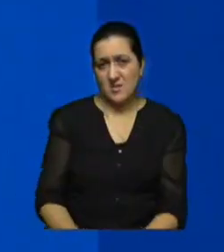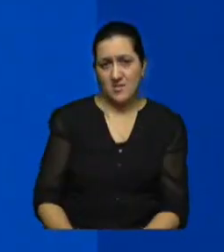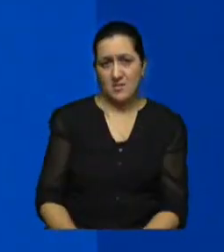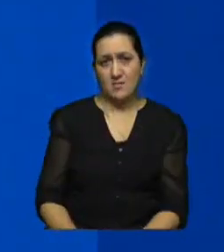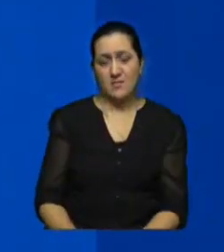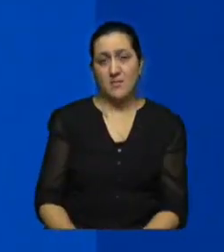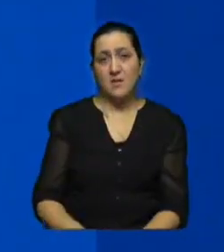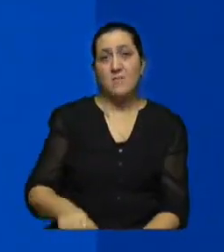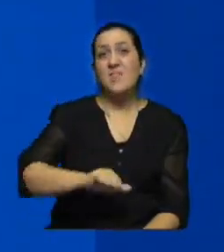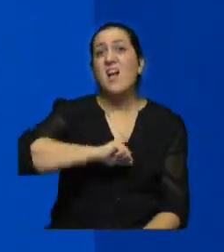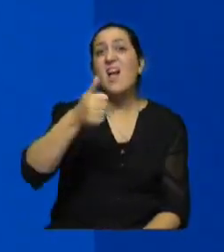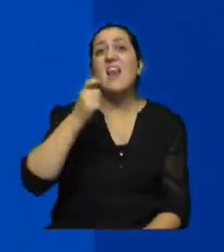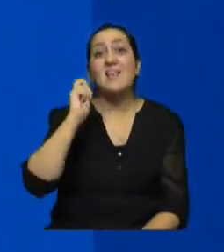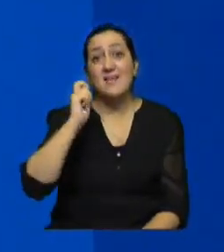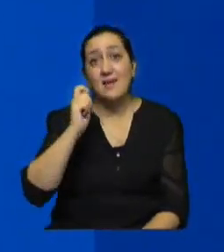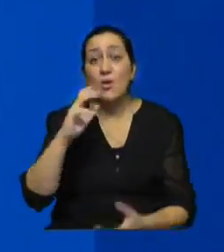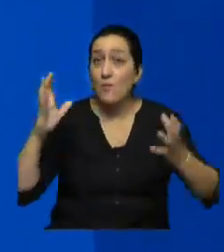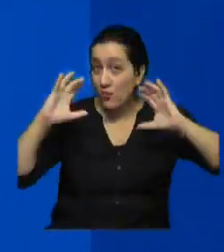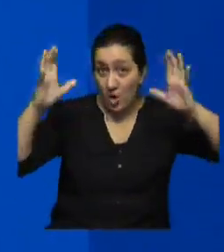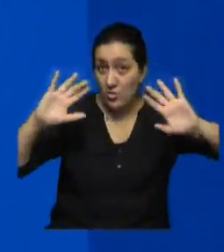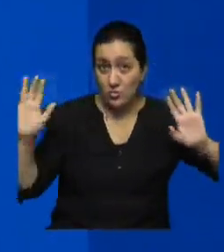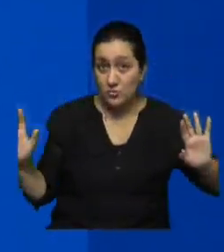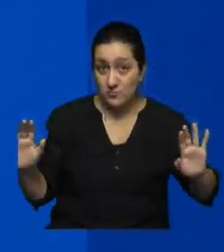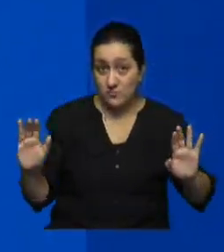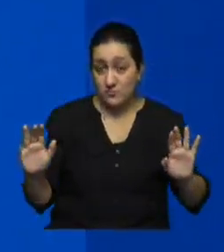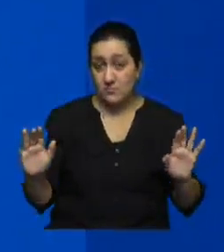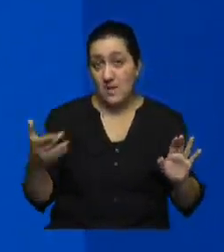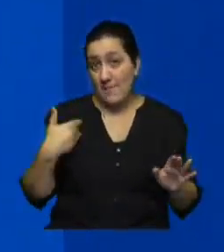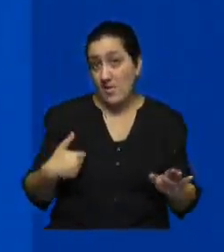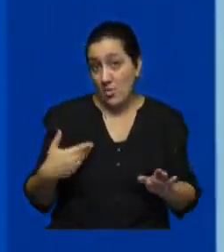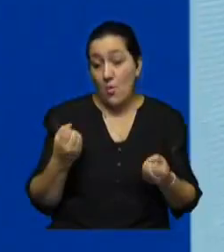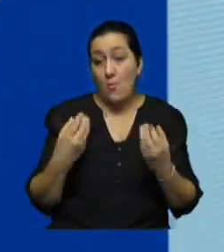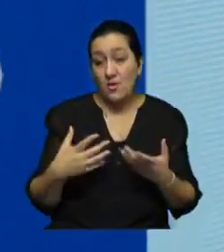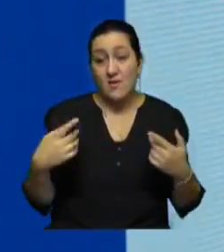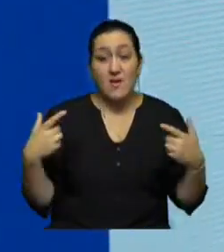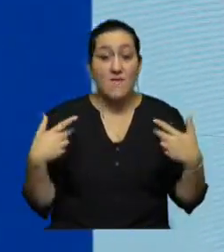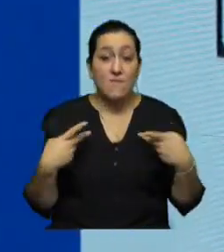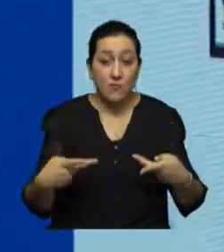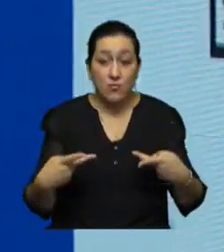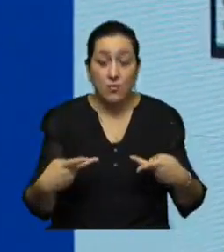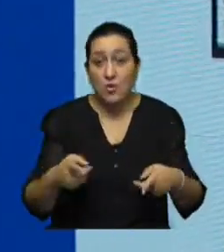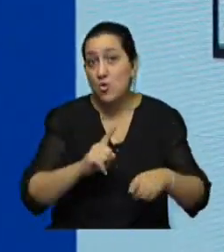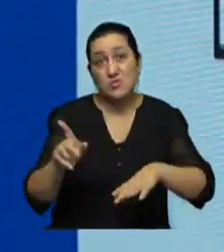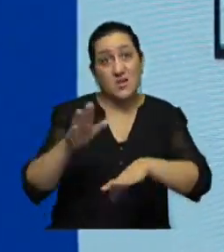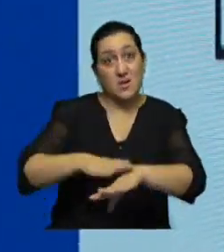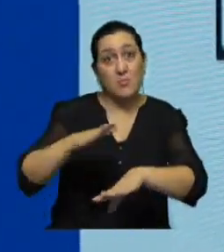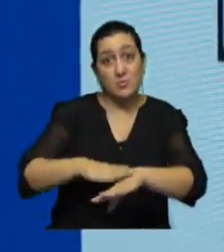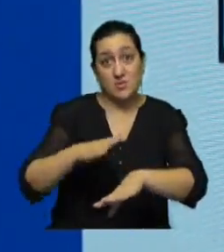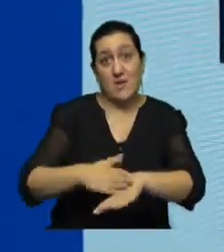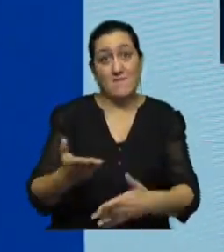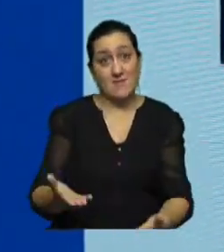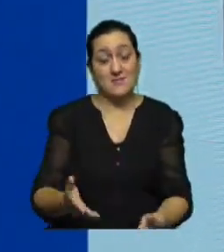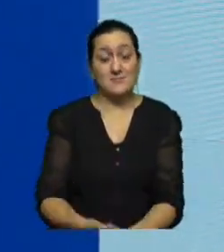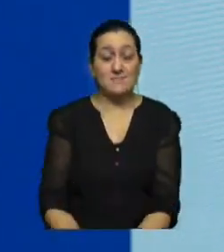los violentos. Sí. Lamento. Ganaron los violentos porque en el fútbol no se han tomado las medidas que se tienen que tomar en tiempo